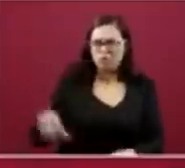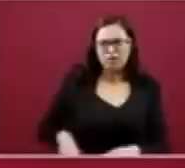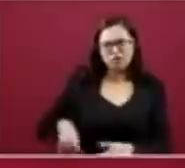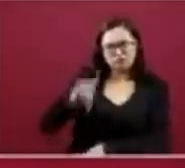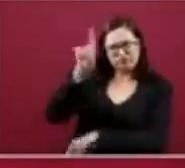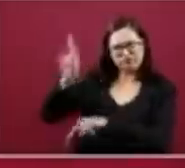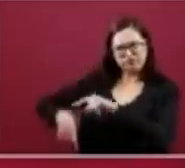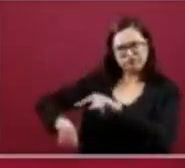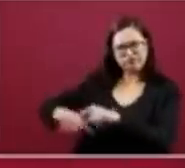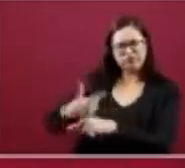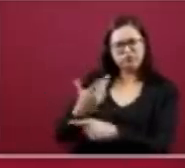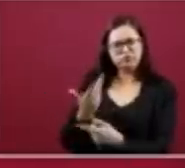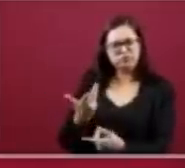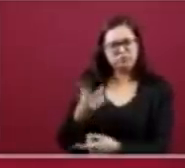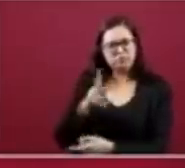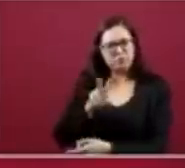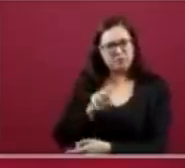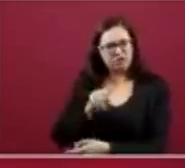primero,